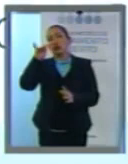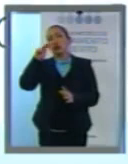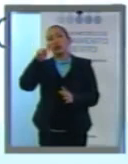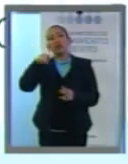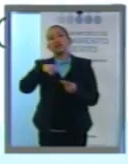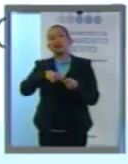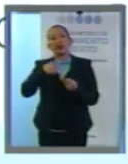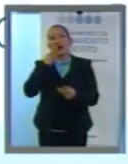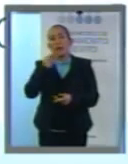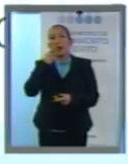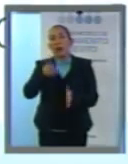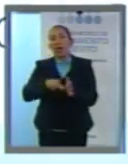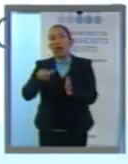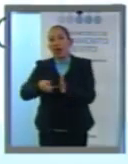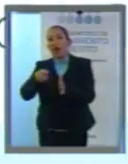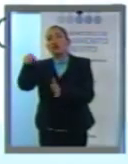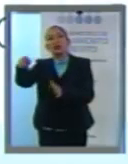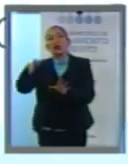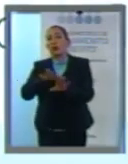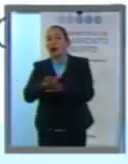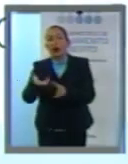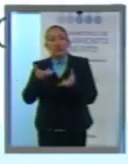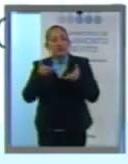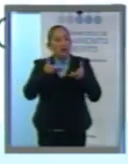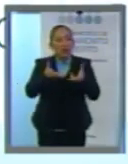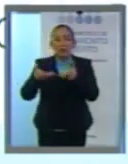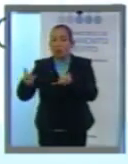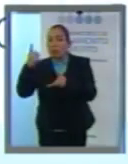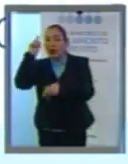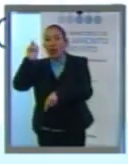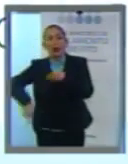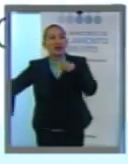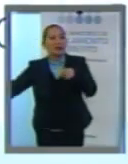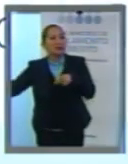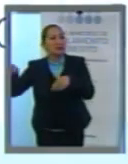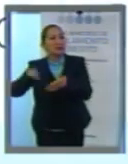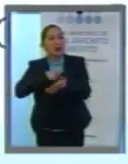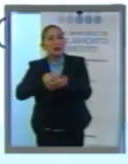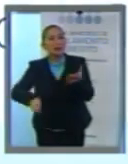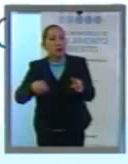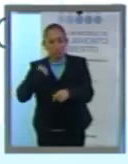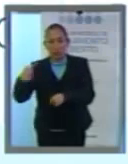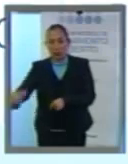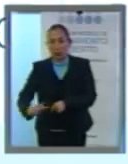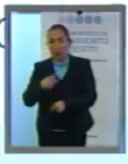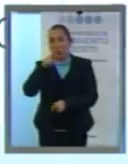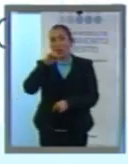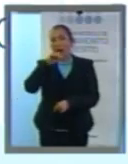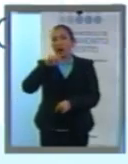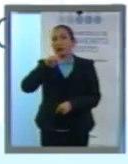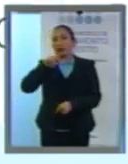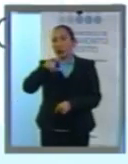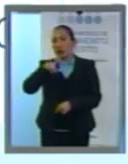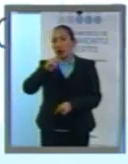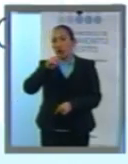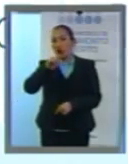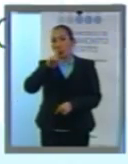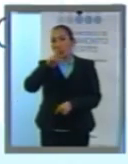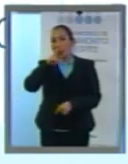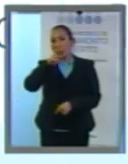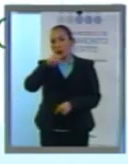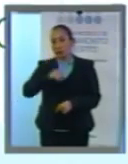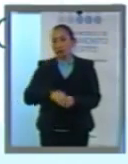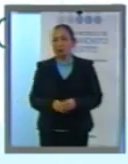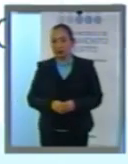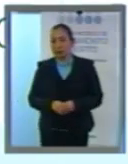¿cuáles serían las alternativas objetivas para combatirlas? Esta es una pregunta de Daniel Colorado Hernández, se